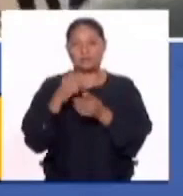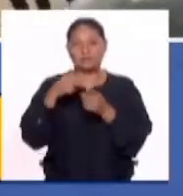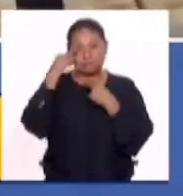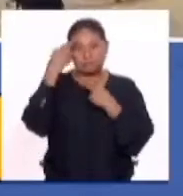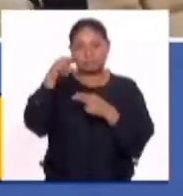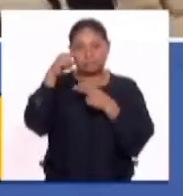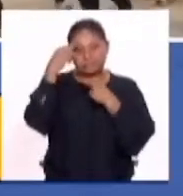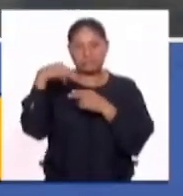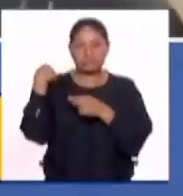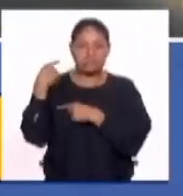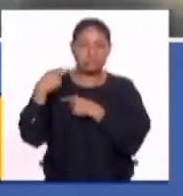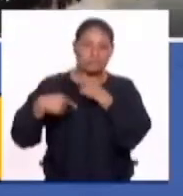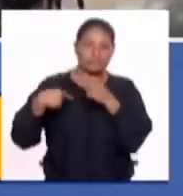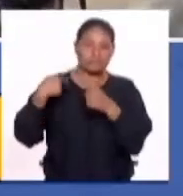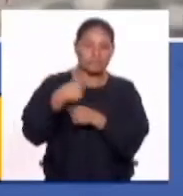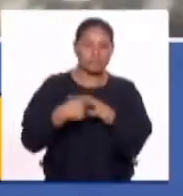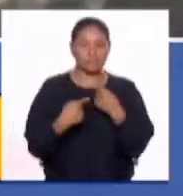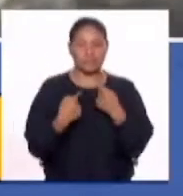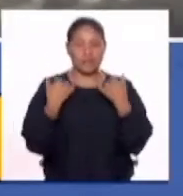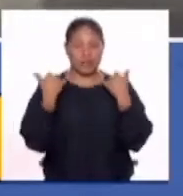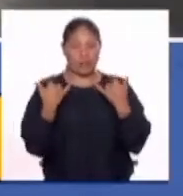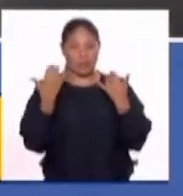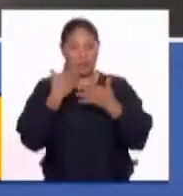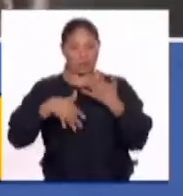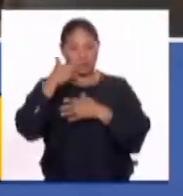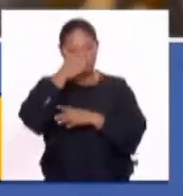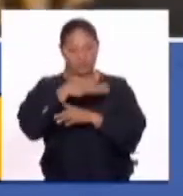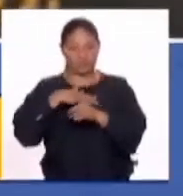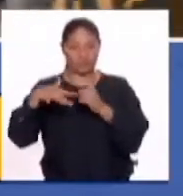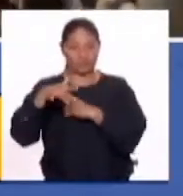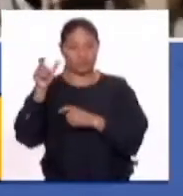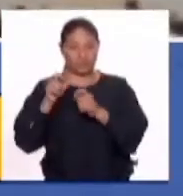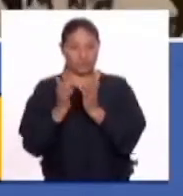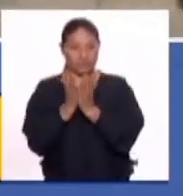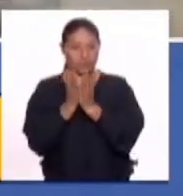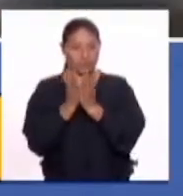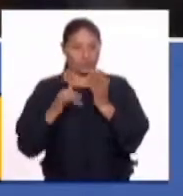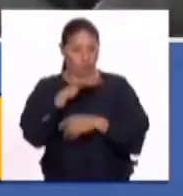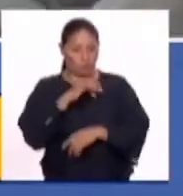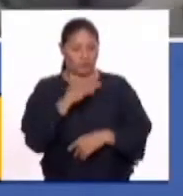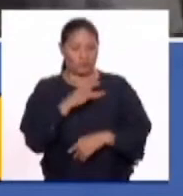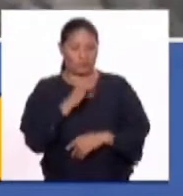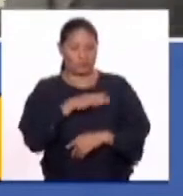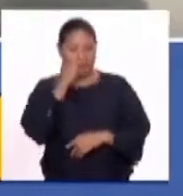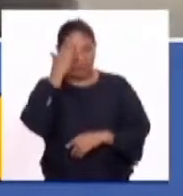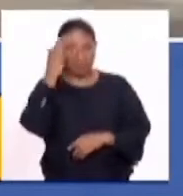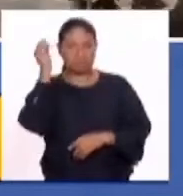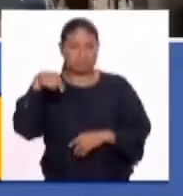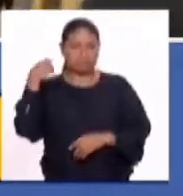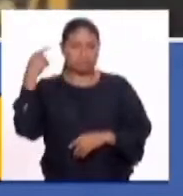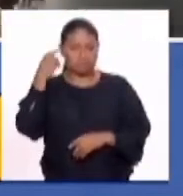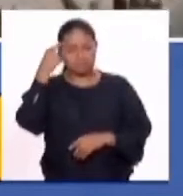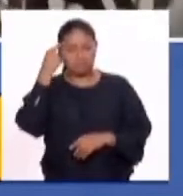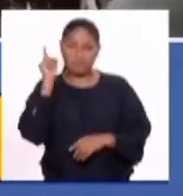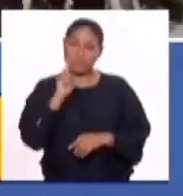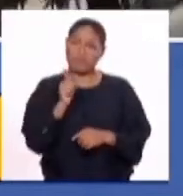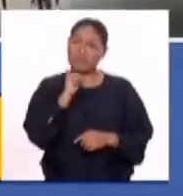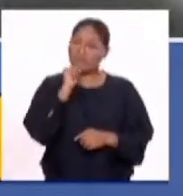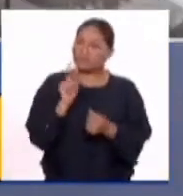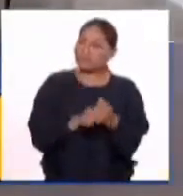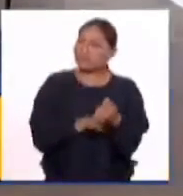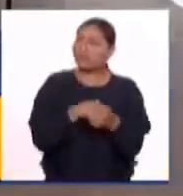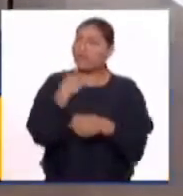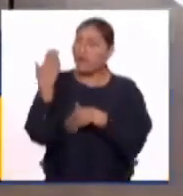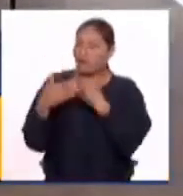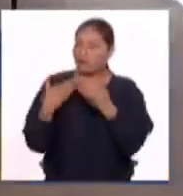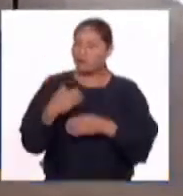delincuencial, los cuales no necesariamente la sociedad chilena estaba acostumbrada a verlos. Muy bien, muchísimas gracias pues a Carlos